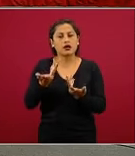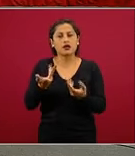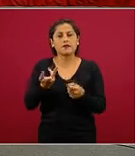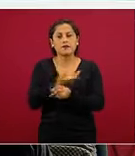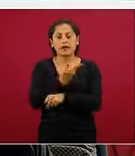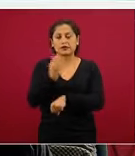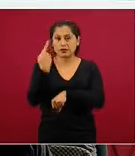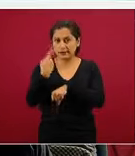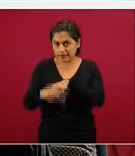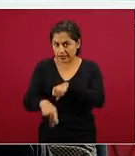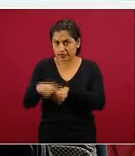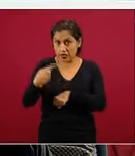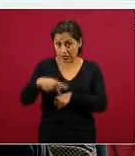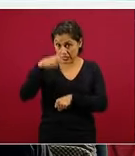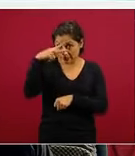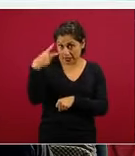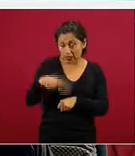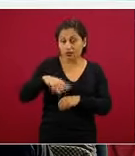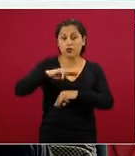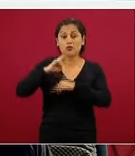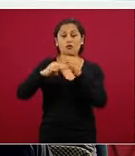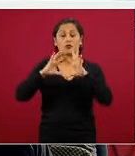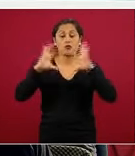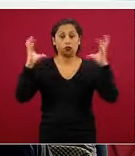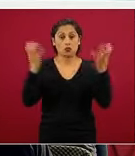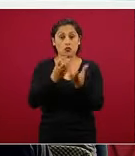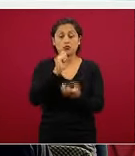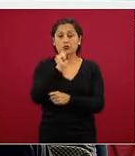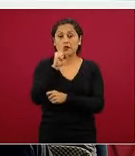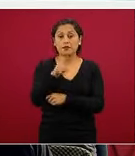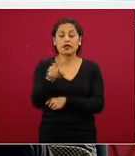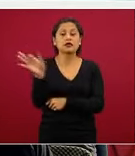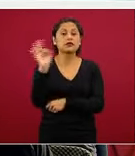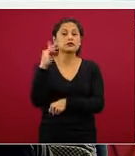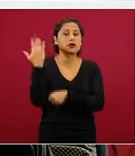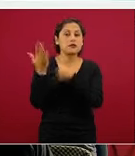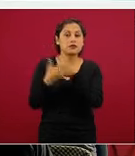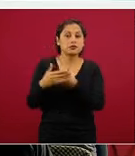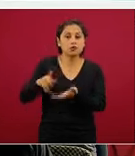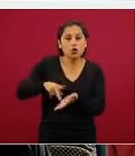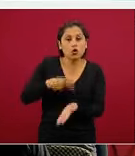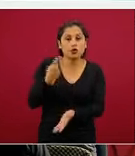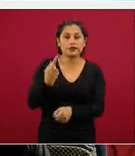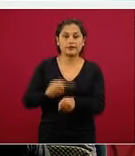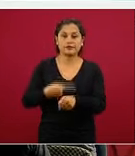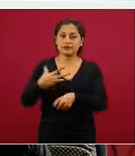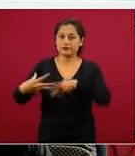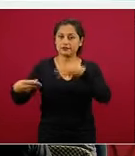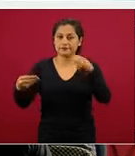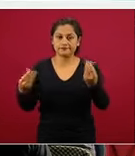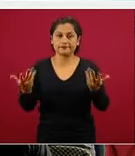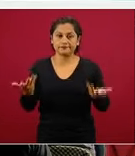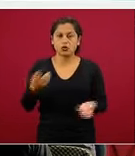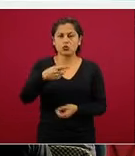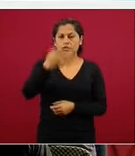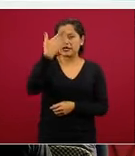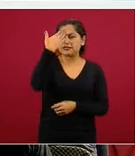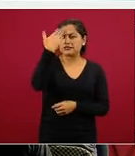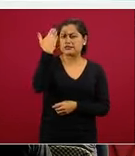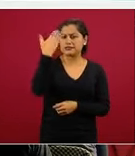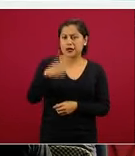tenemos en México y en el mundo de que pueda presentarse un rebrote. Como conocen y conoce la sociedad